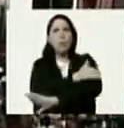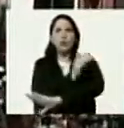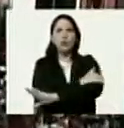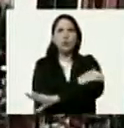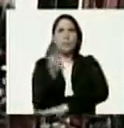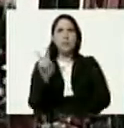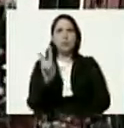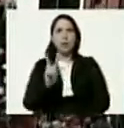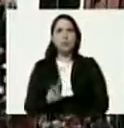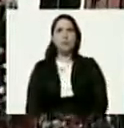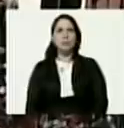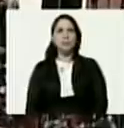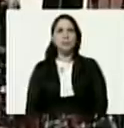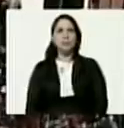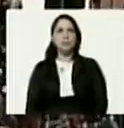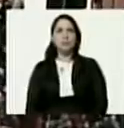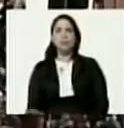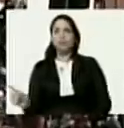oposición?